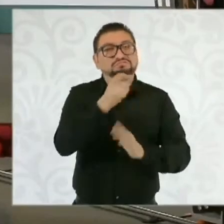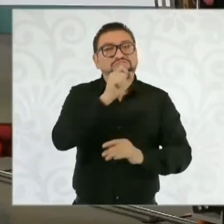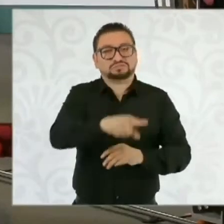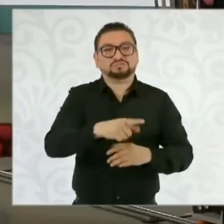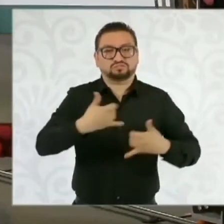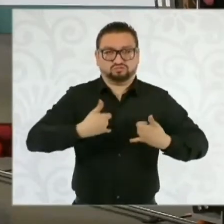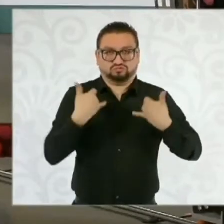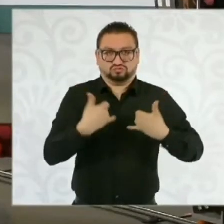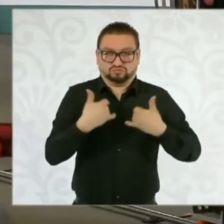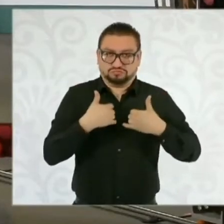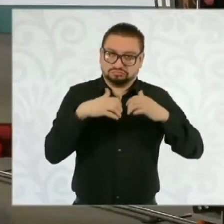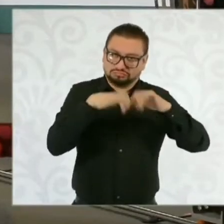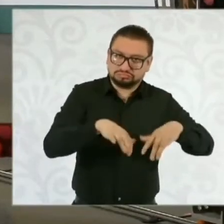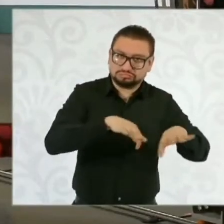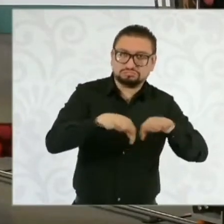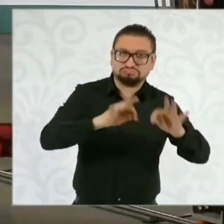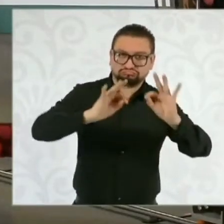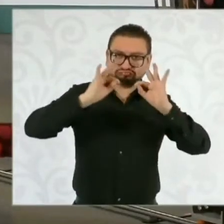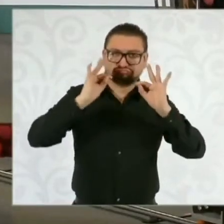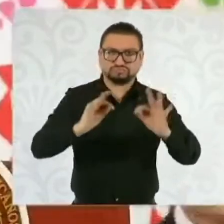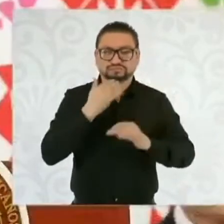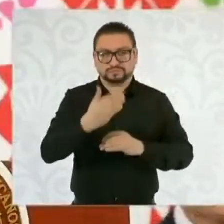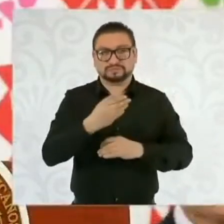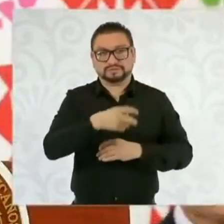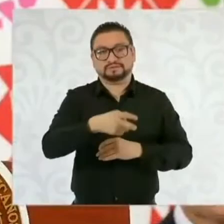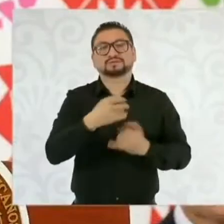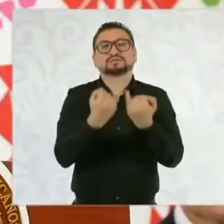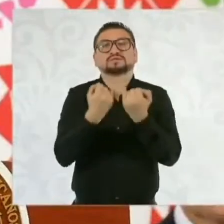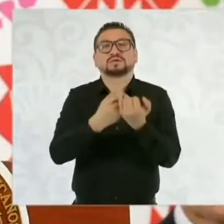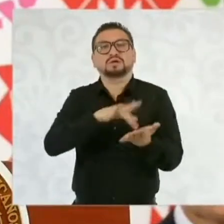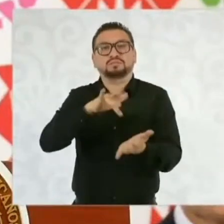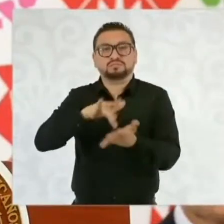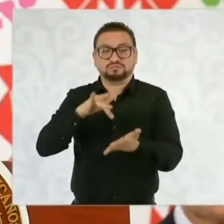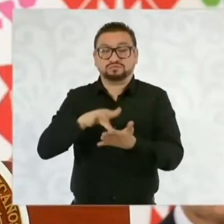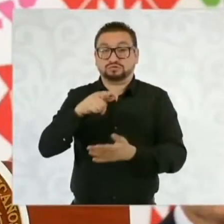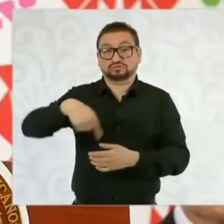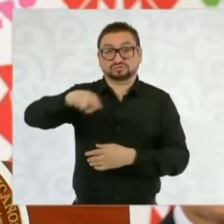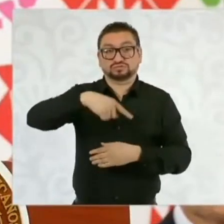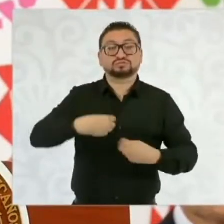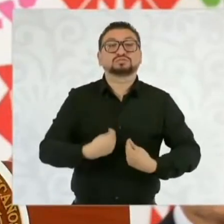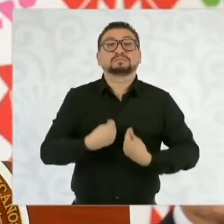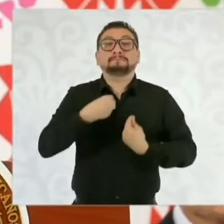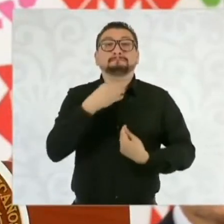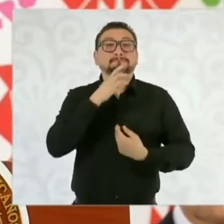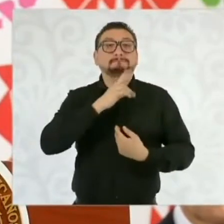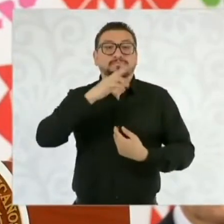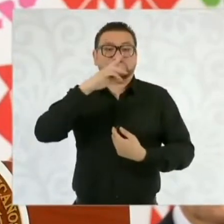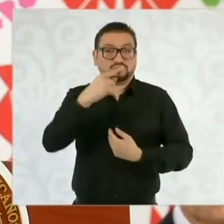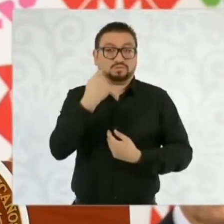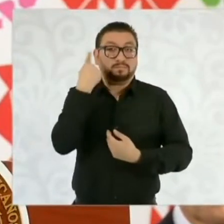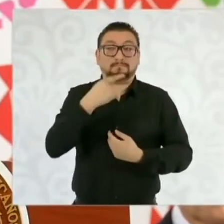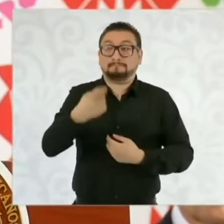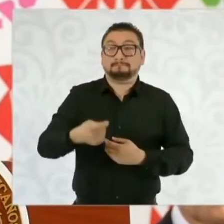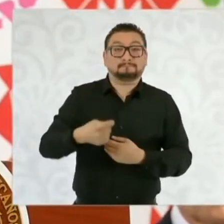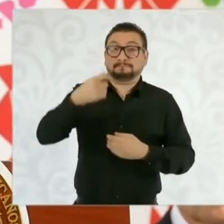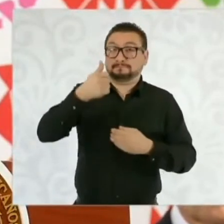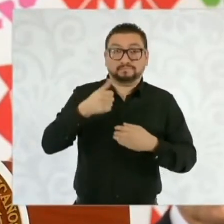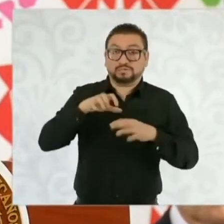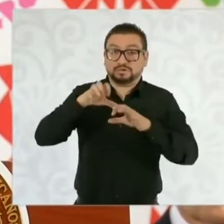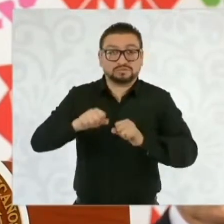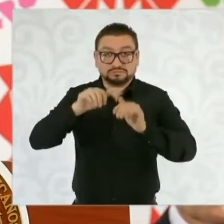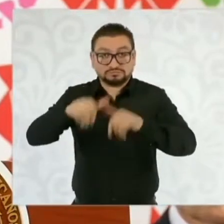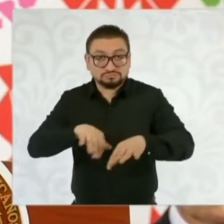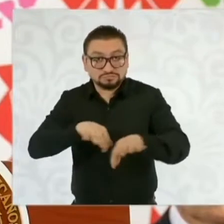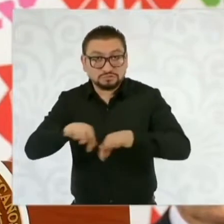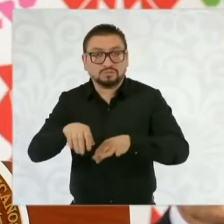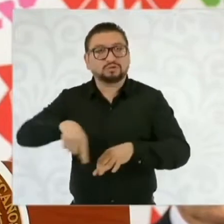de los jóvenes a la formalidad, sino también con ello a la mejora de las condiciones para el primer empleo de muchas y